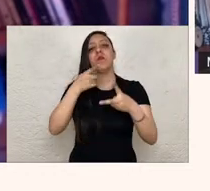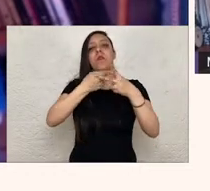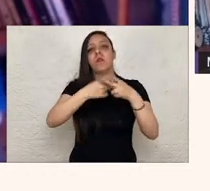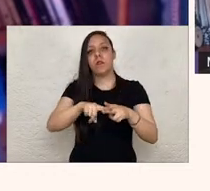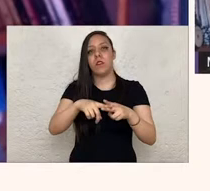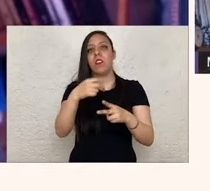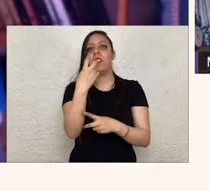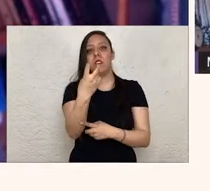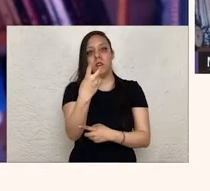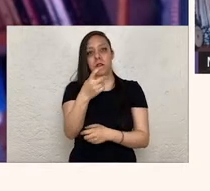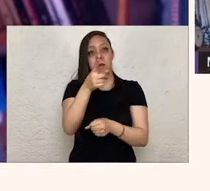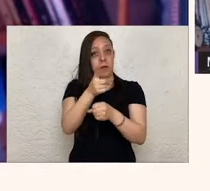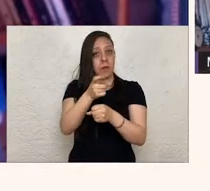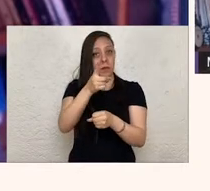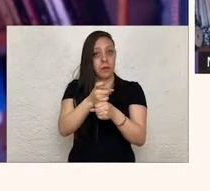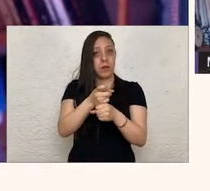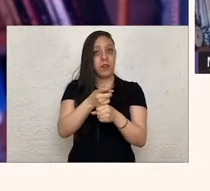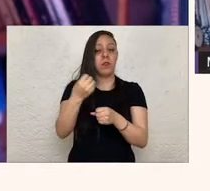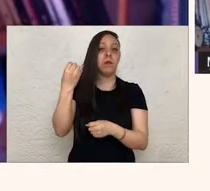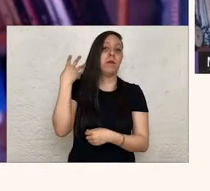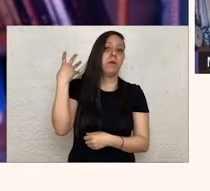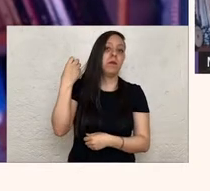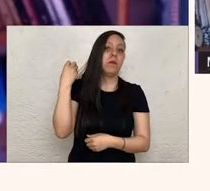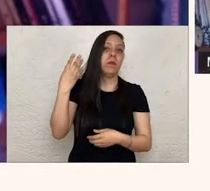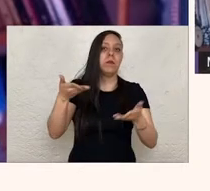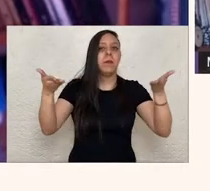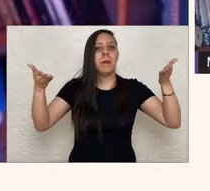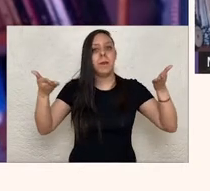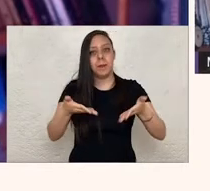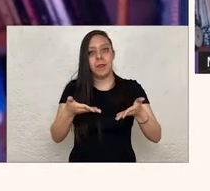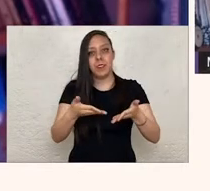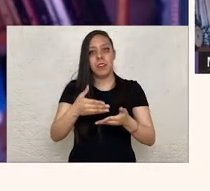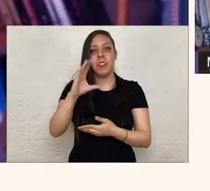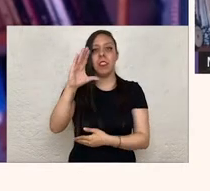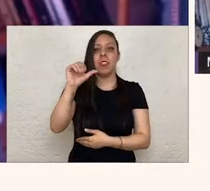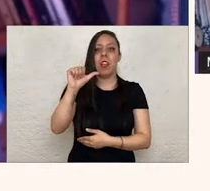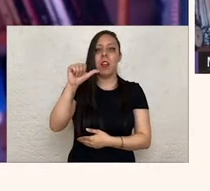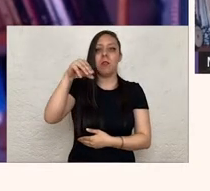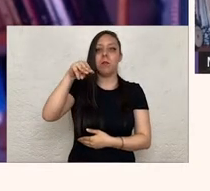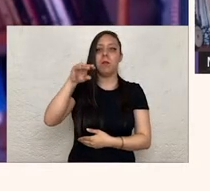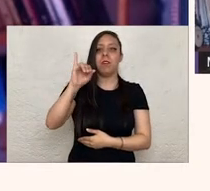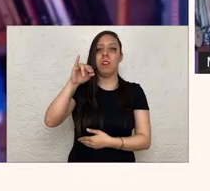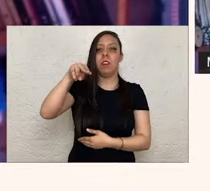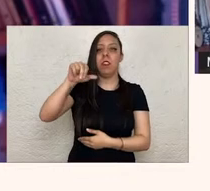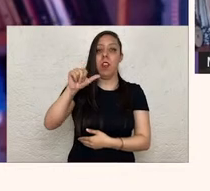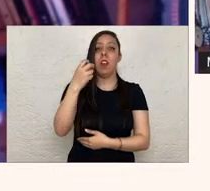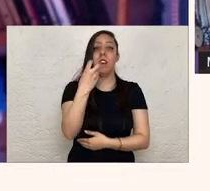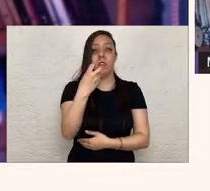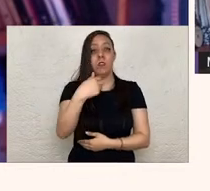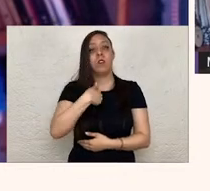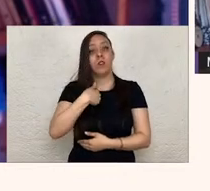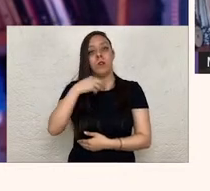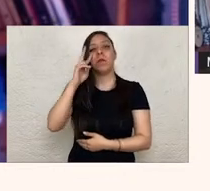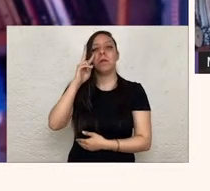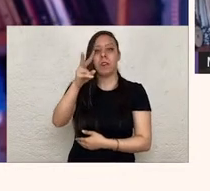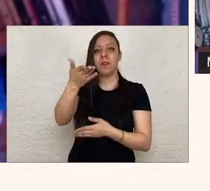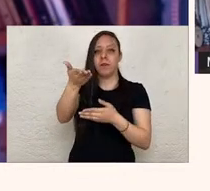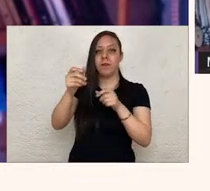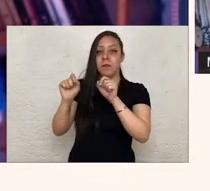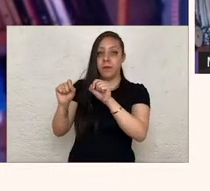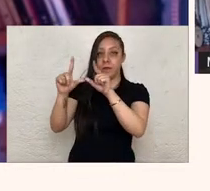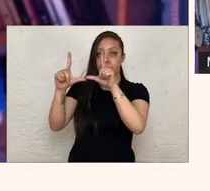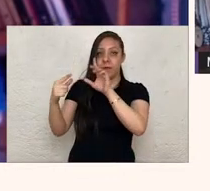bueno, quisiera iniciar esta primera ronda con una presentación por parte de Camila. Entiendo que va a